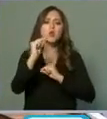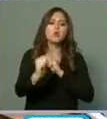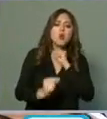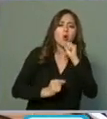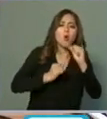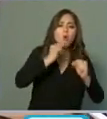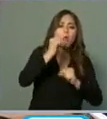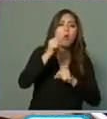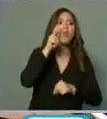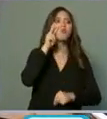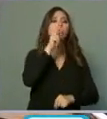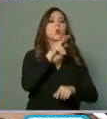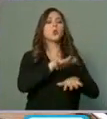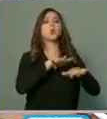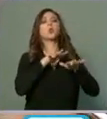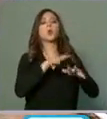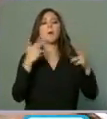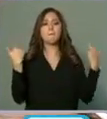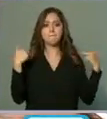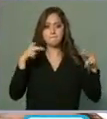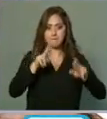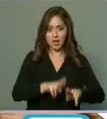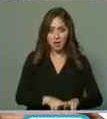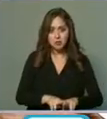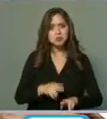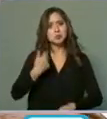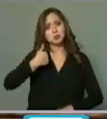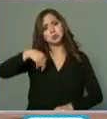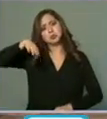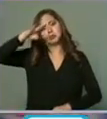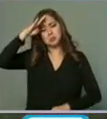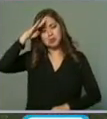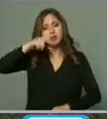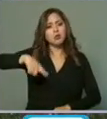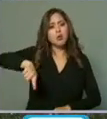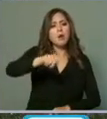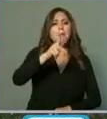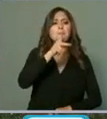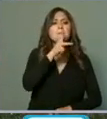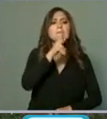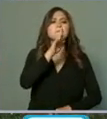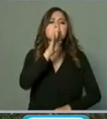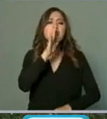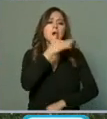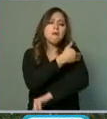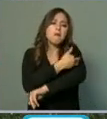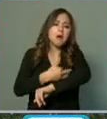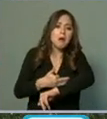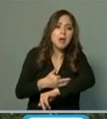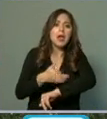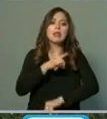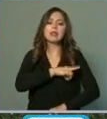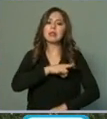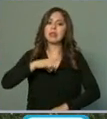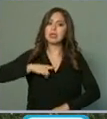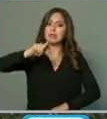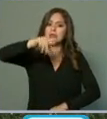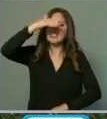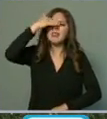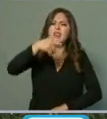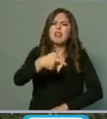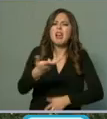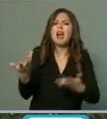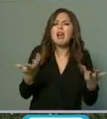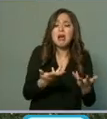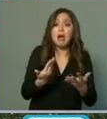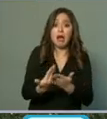y admirar a los maestros. Entonces yo creo que de alguna manera también como padres de familia hay que poner mucho hincapié en eso, en que si